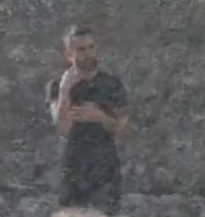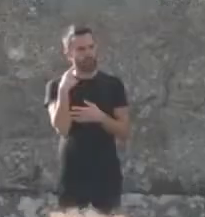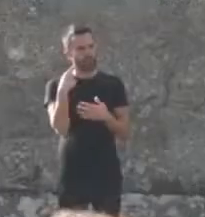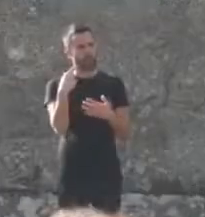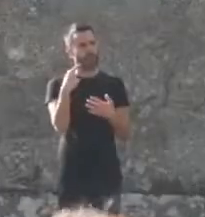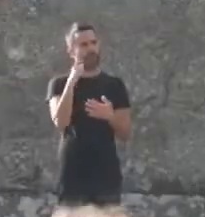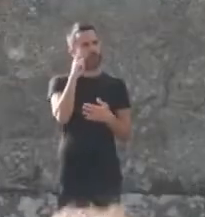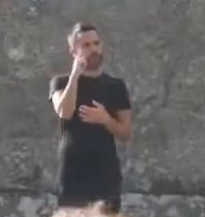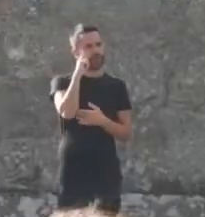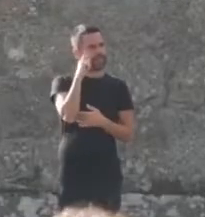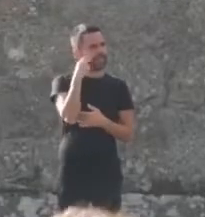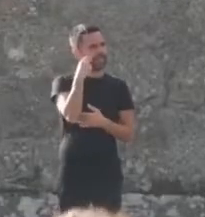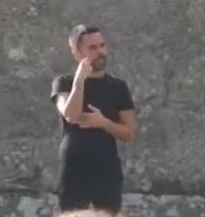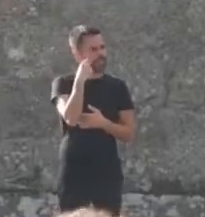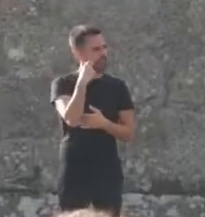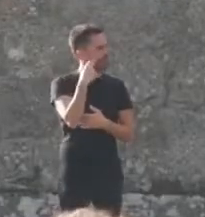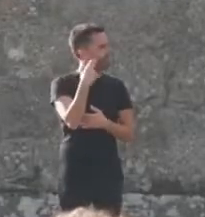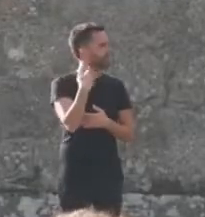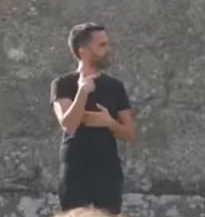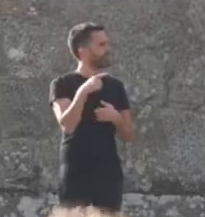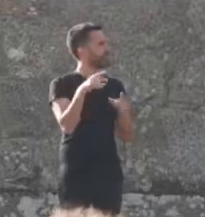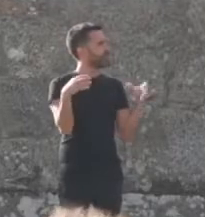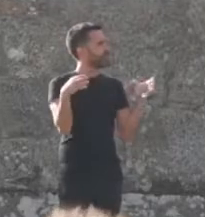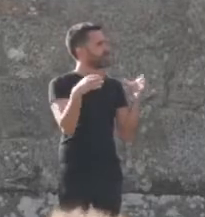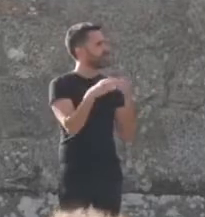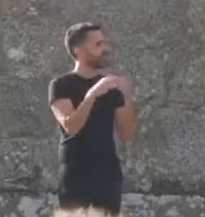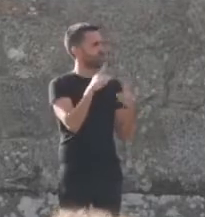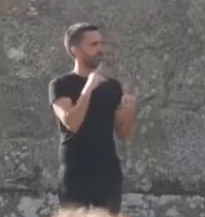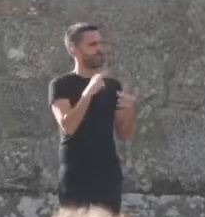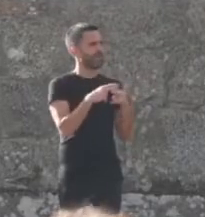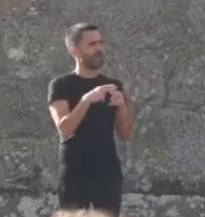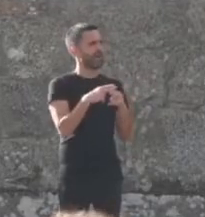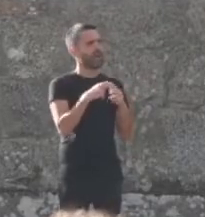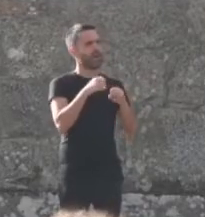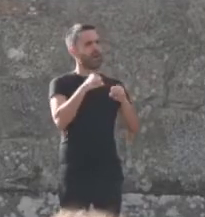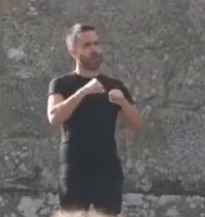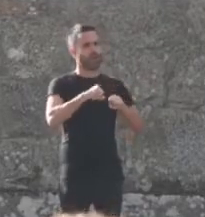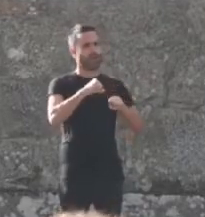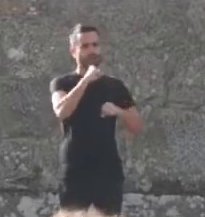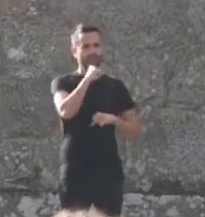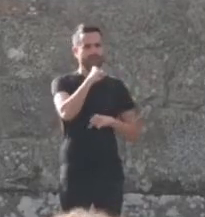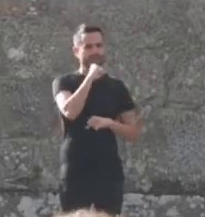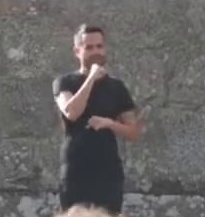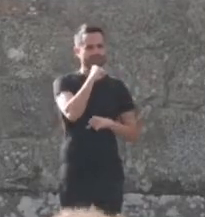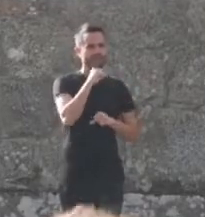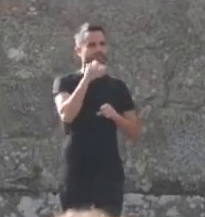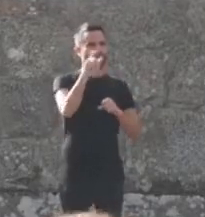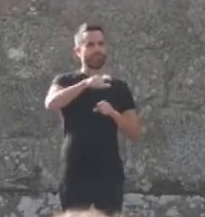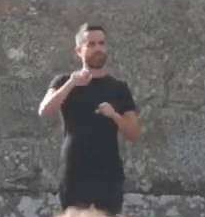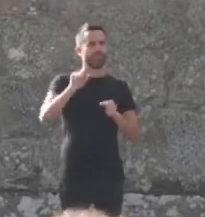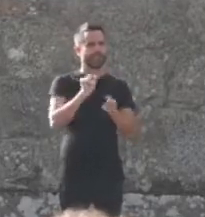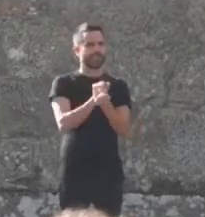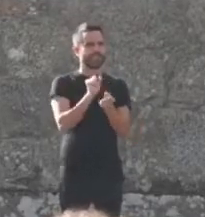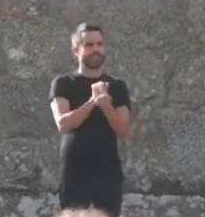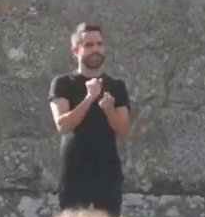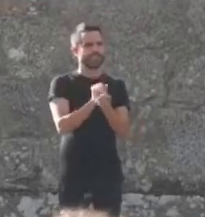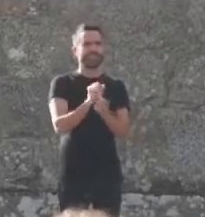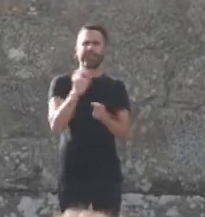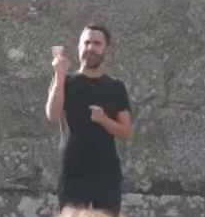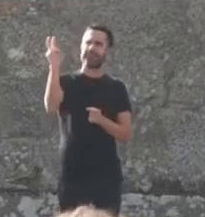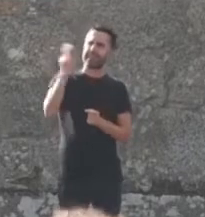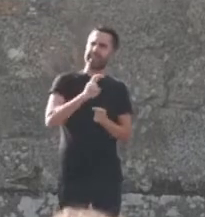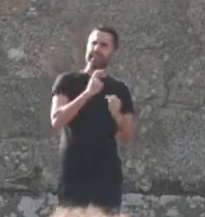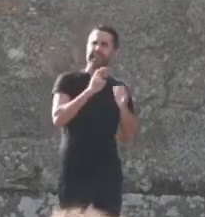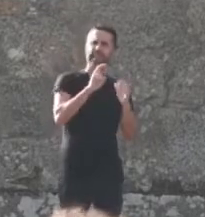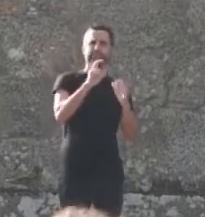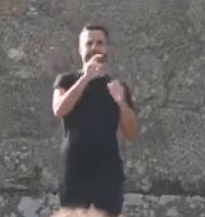aquí, do grupo chamado Os Vellos, os presos que chegaron despois do remate da guerra, que viñan de Levante, de